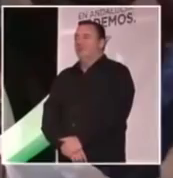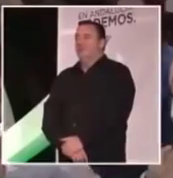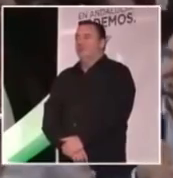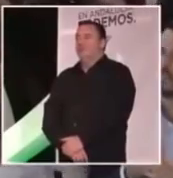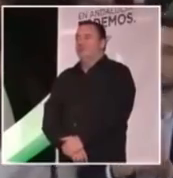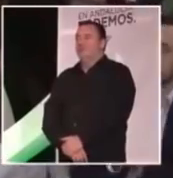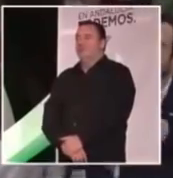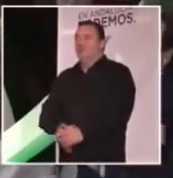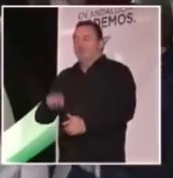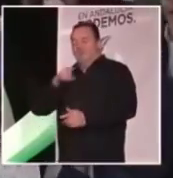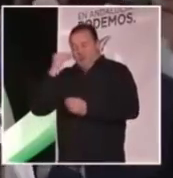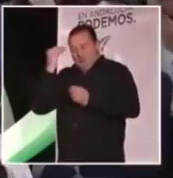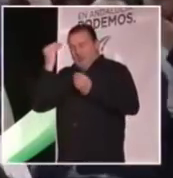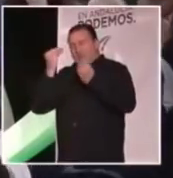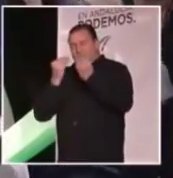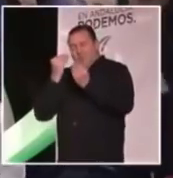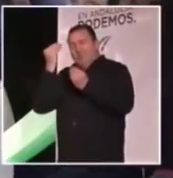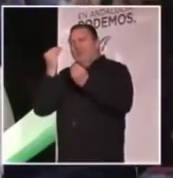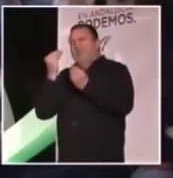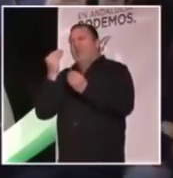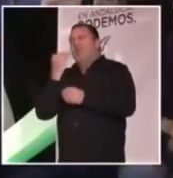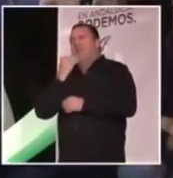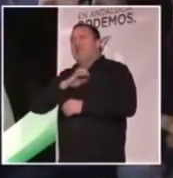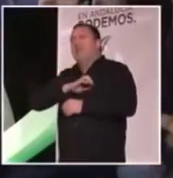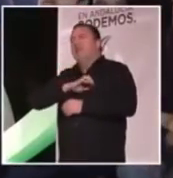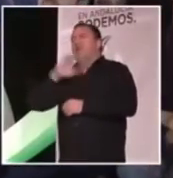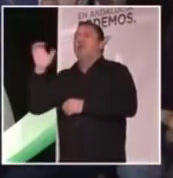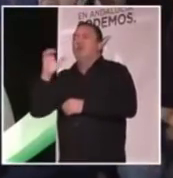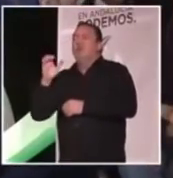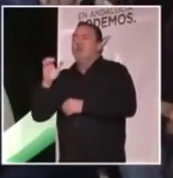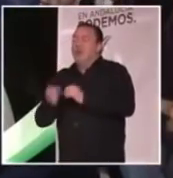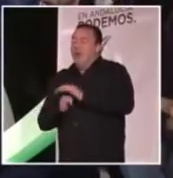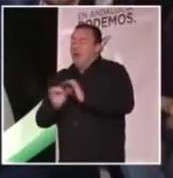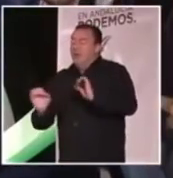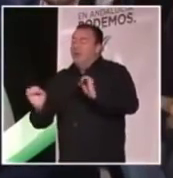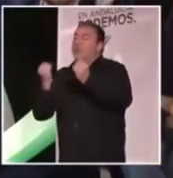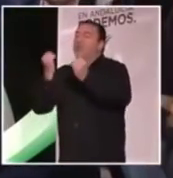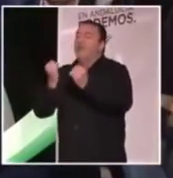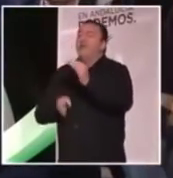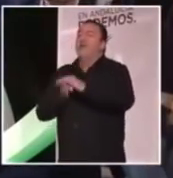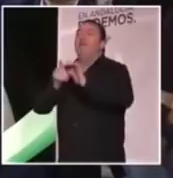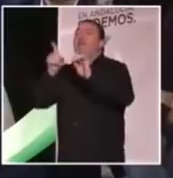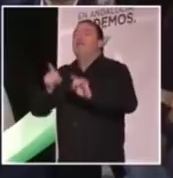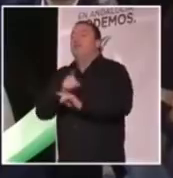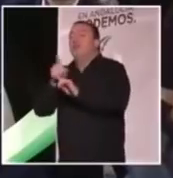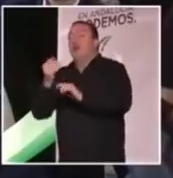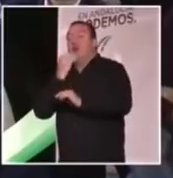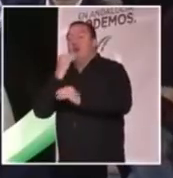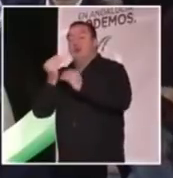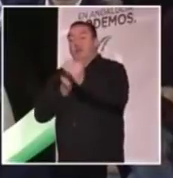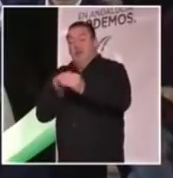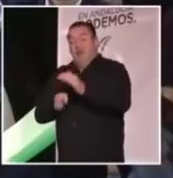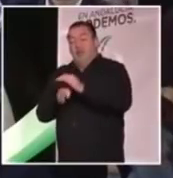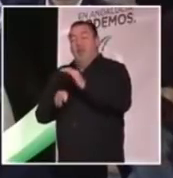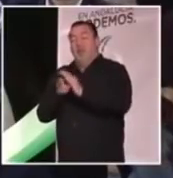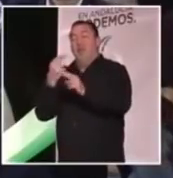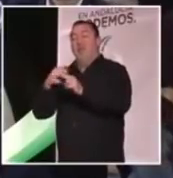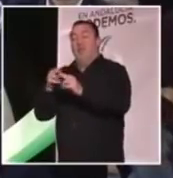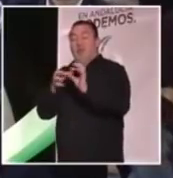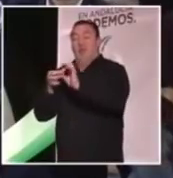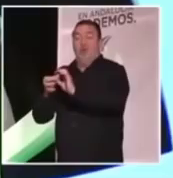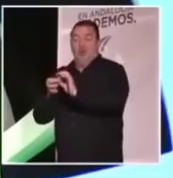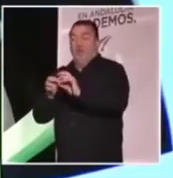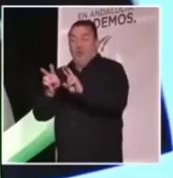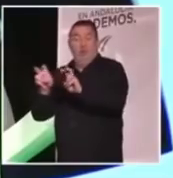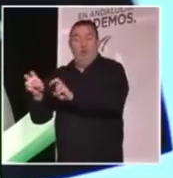Y cabe preguntarse si Europa sobrevivirá si siguen practicándose las políticas austericidas.